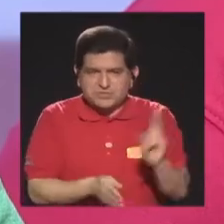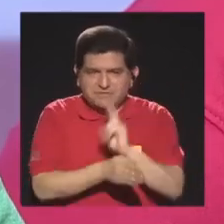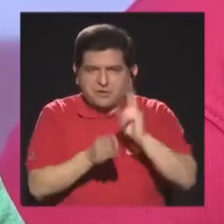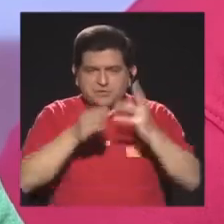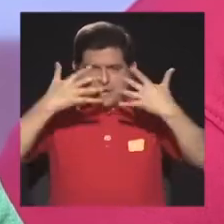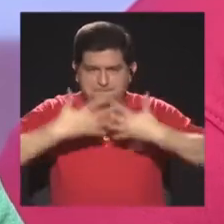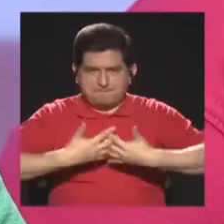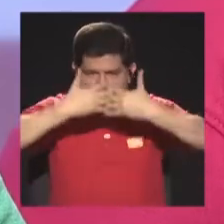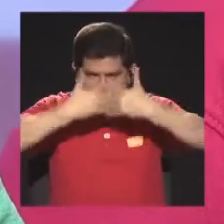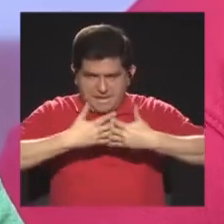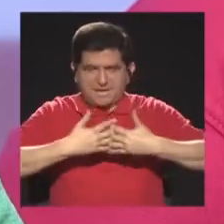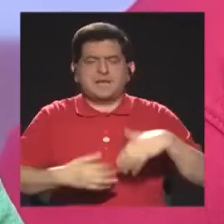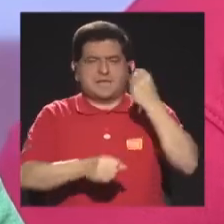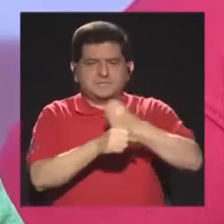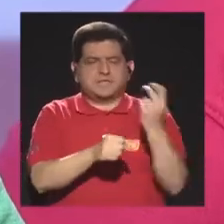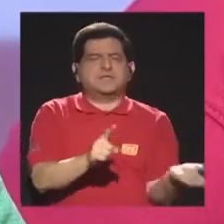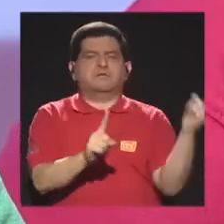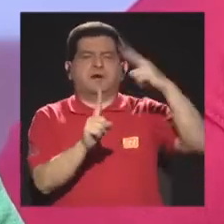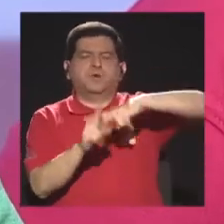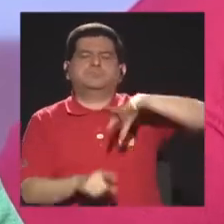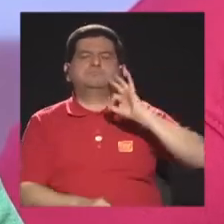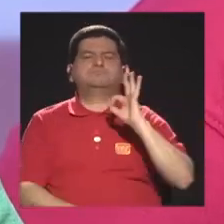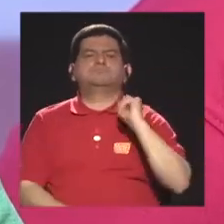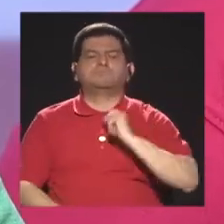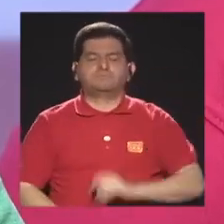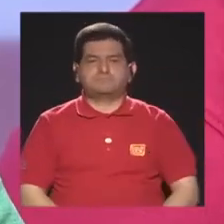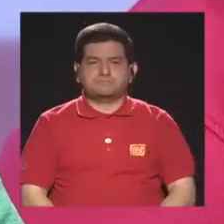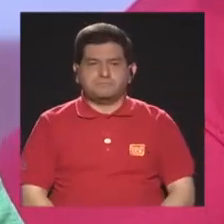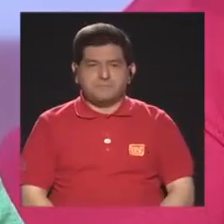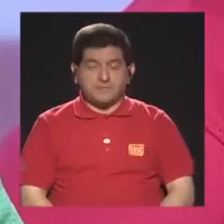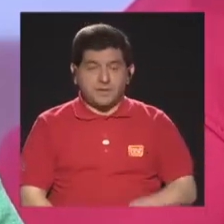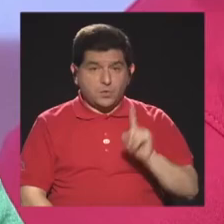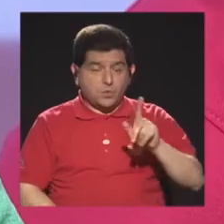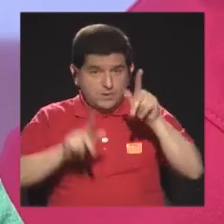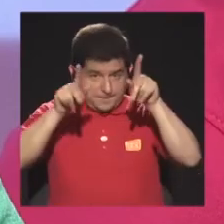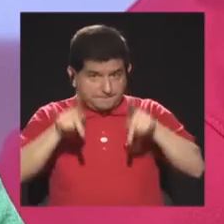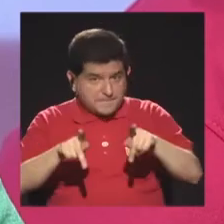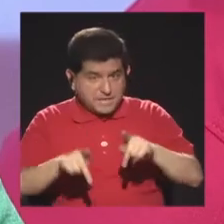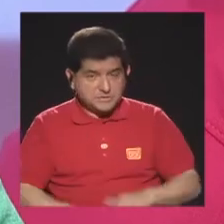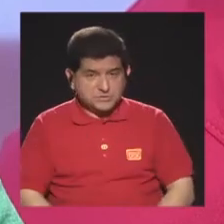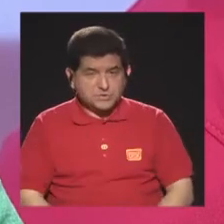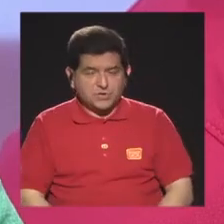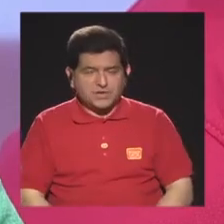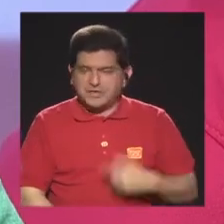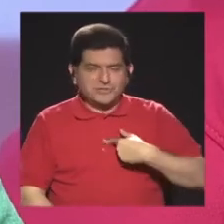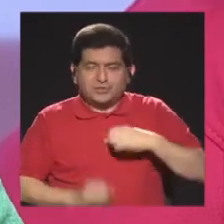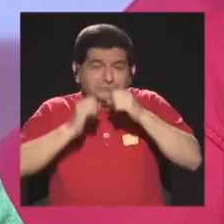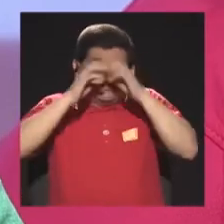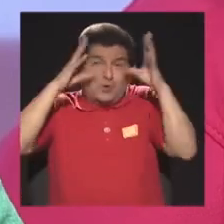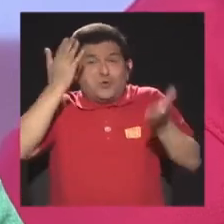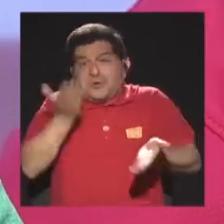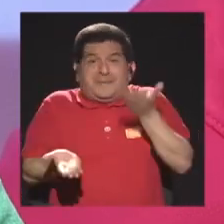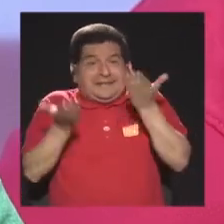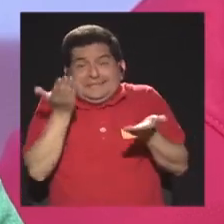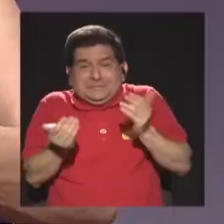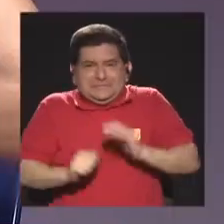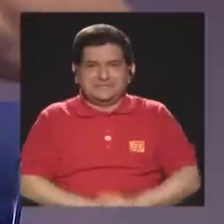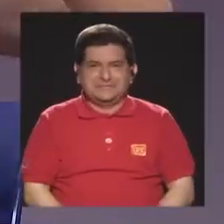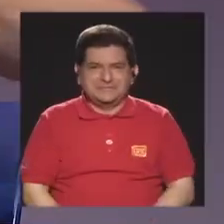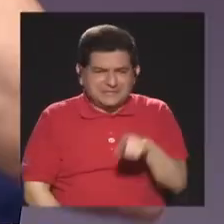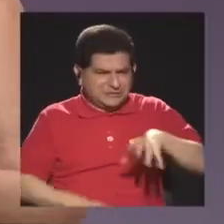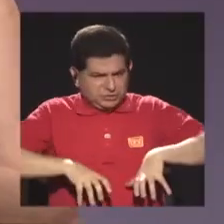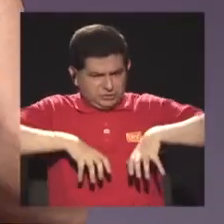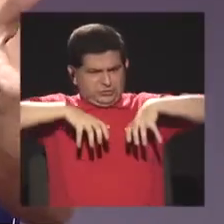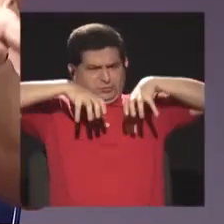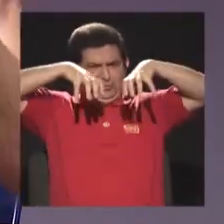la máquina y saber hacer el trabajo. Entonces, tiene que ser una persona, es que no me imagino yo, ¿verdad? Un montacargas